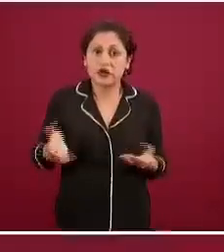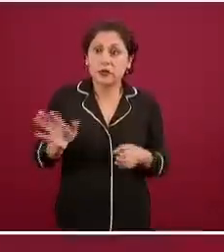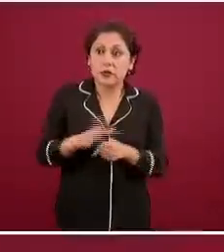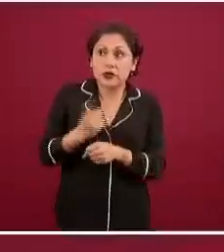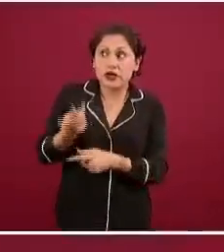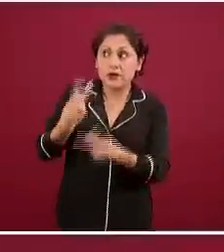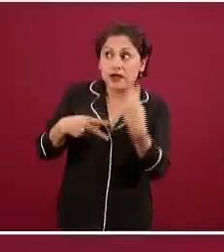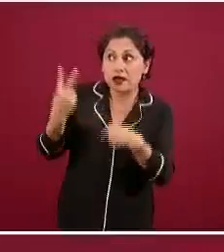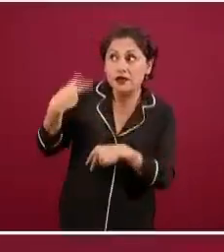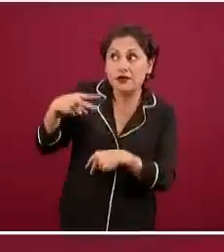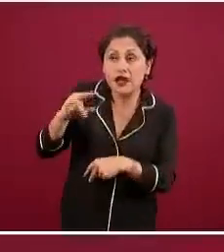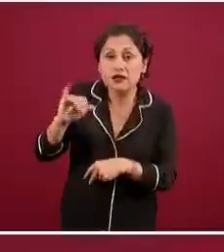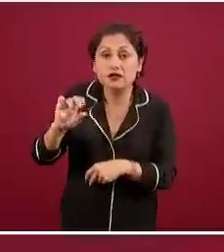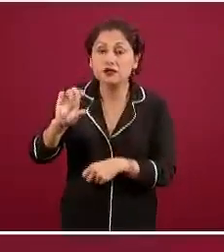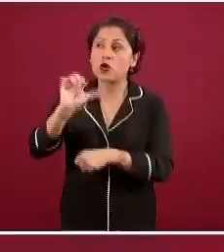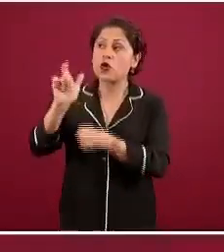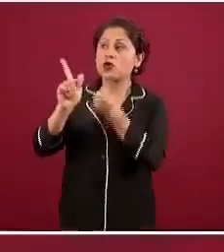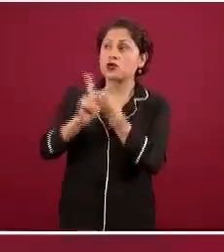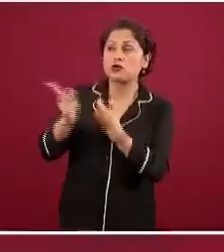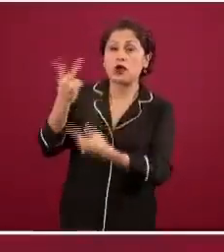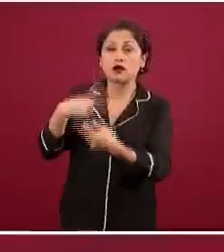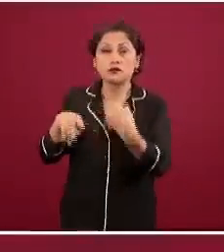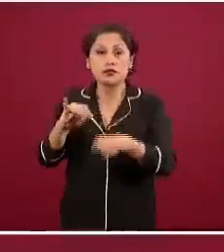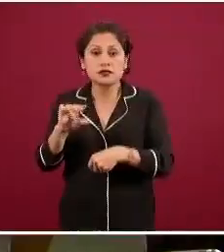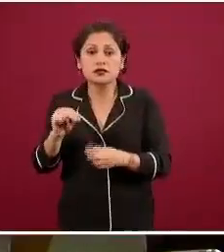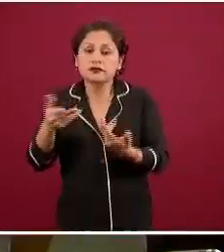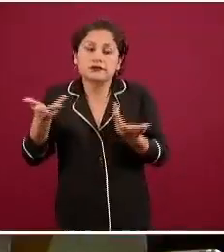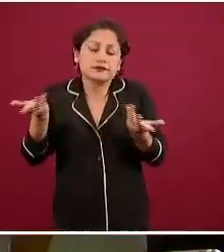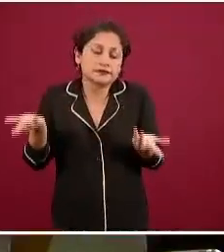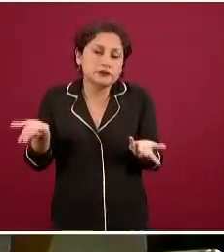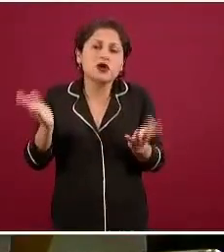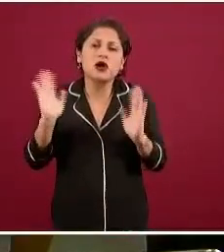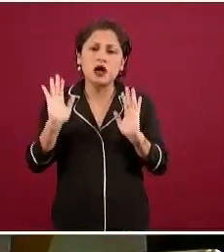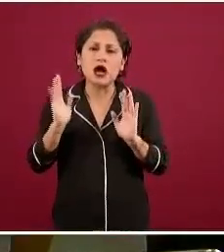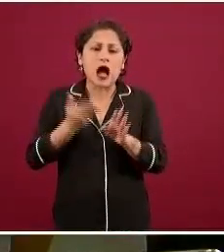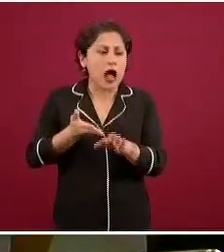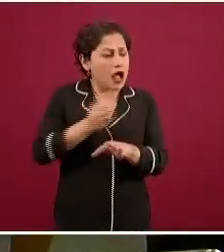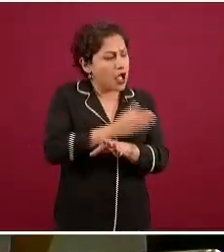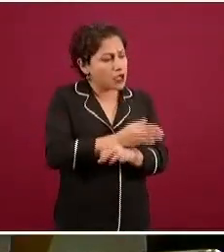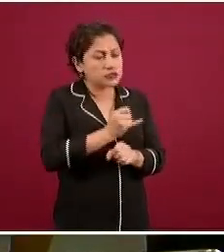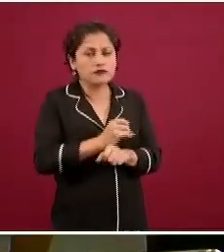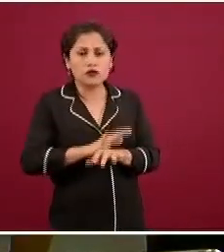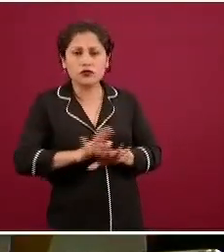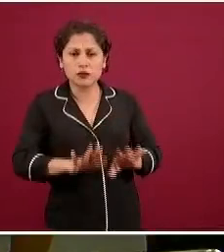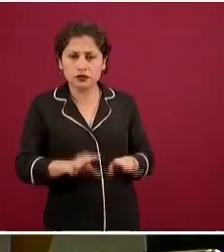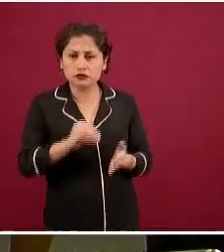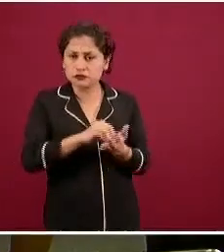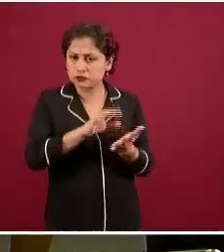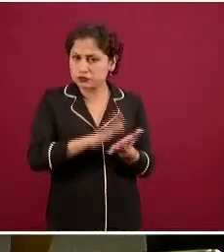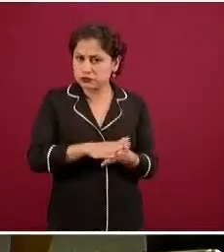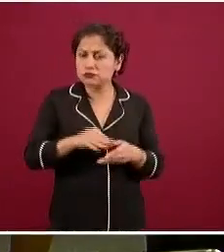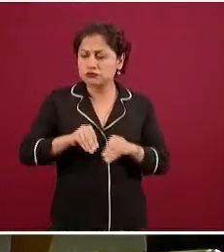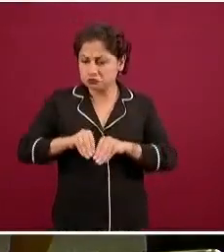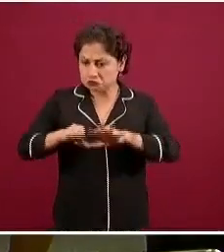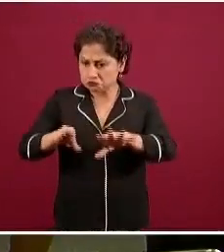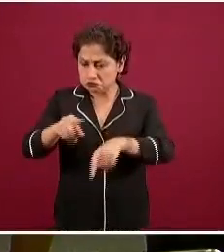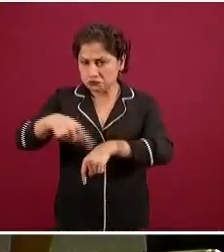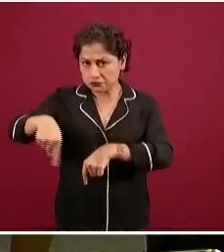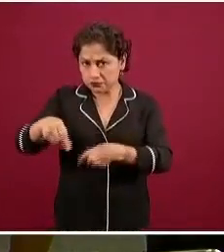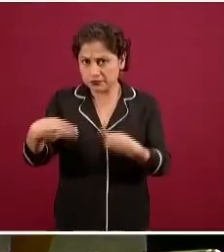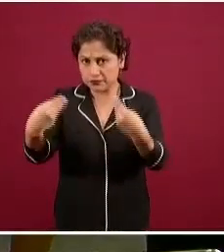como dice el doctor López-Gatell, en función de la información que se requiere y se pida, podemos prepararla y con mucho gusto compartirla sin ningún